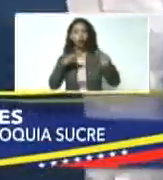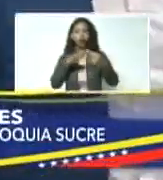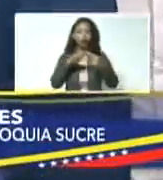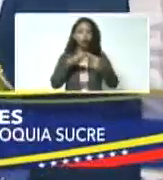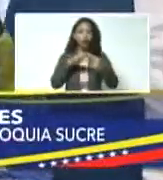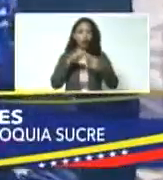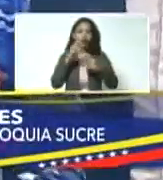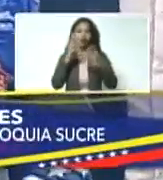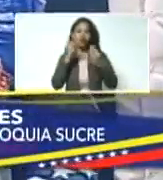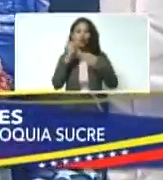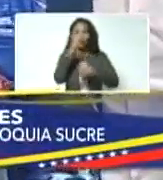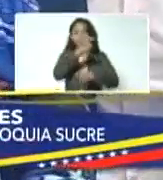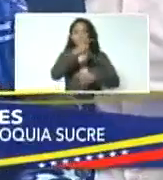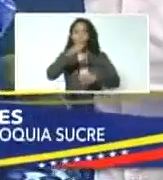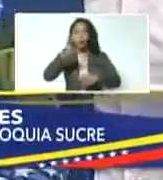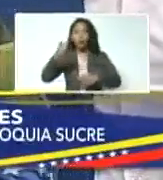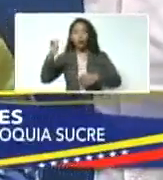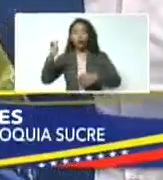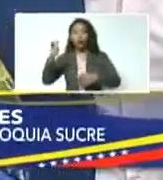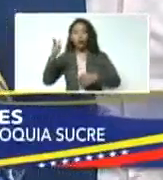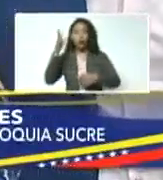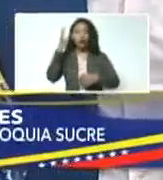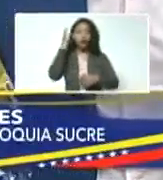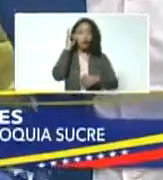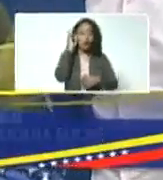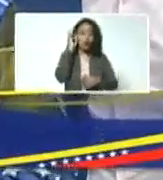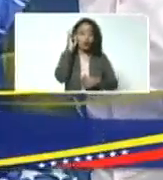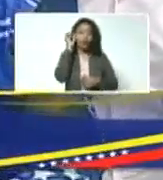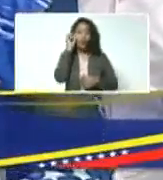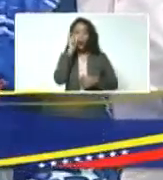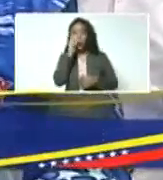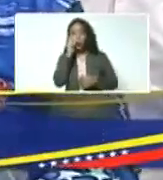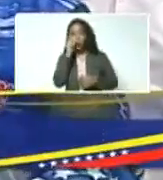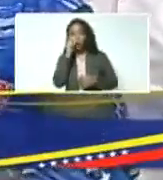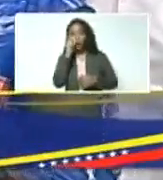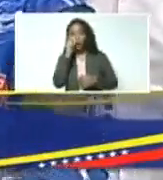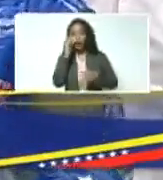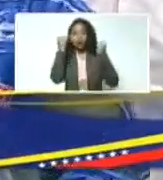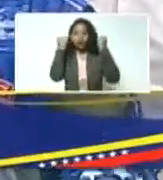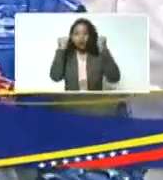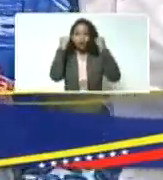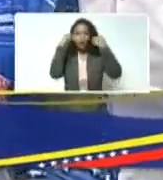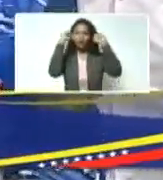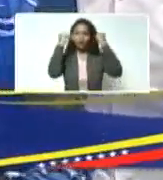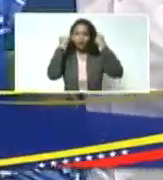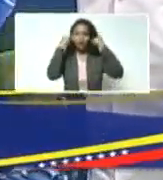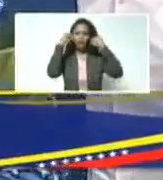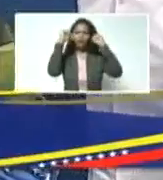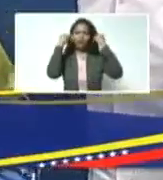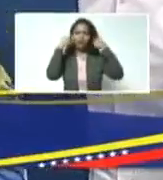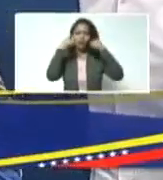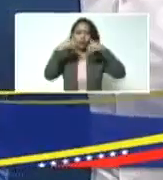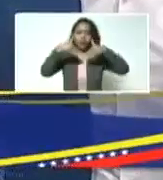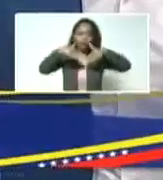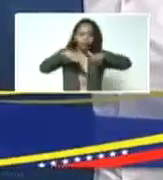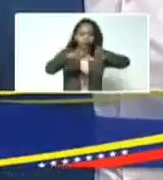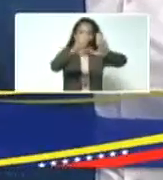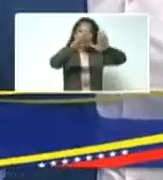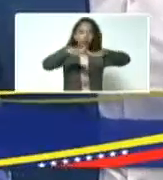una cantidad importante de mujeres y hombres que practican, pues, la costura,